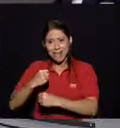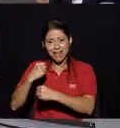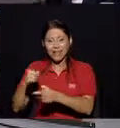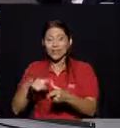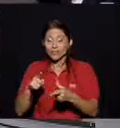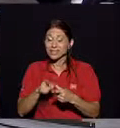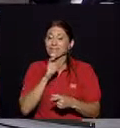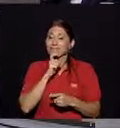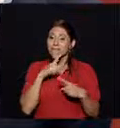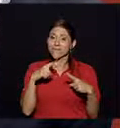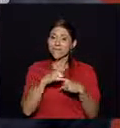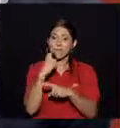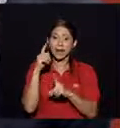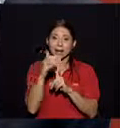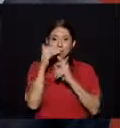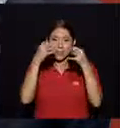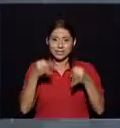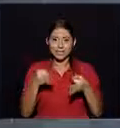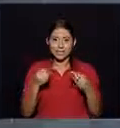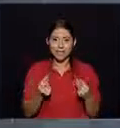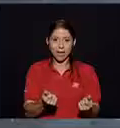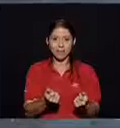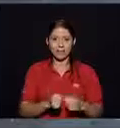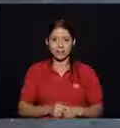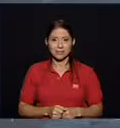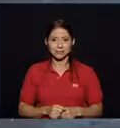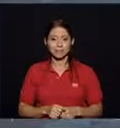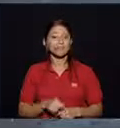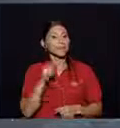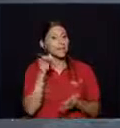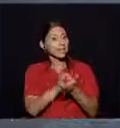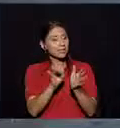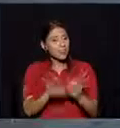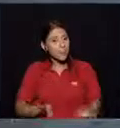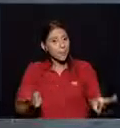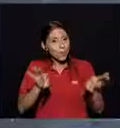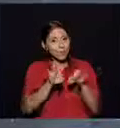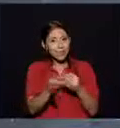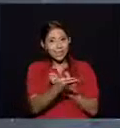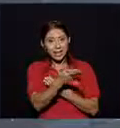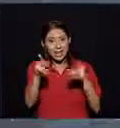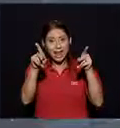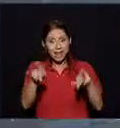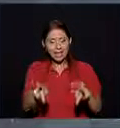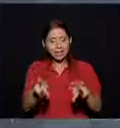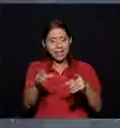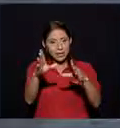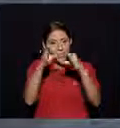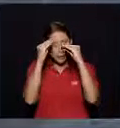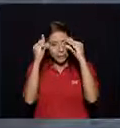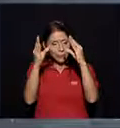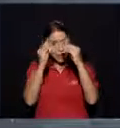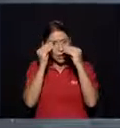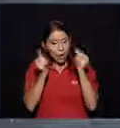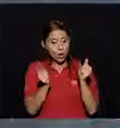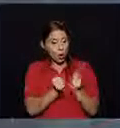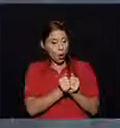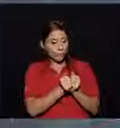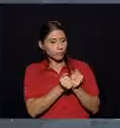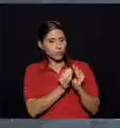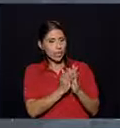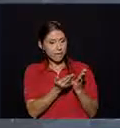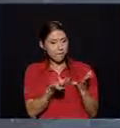toma de decisiones rápidas. De ahí la importancia que la gente se mantenga informada sobre